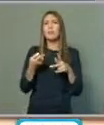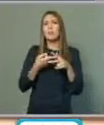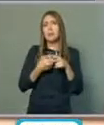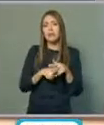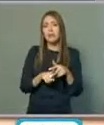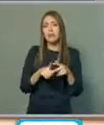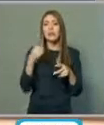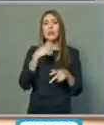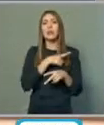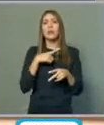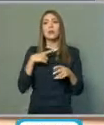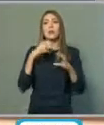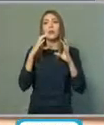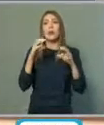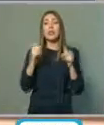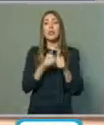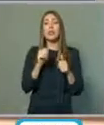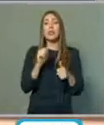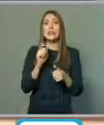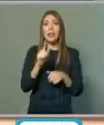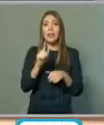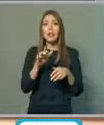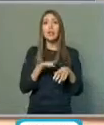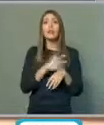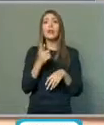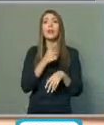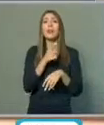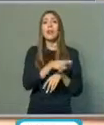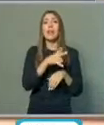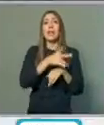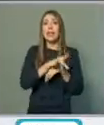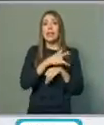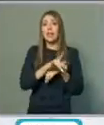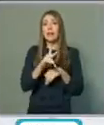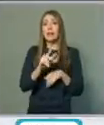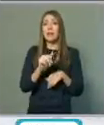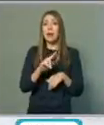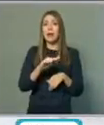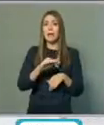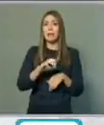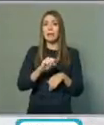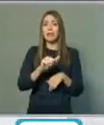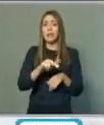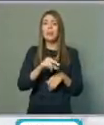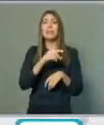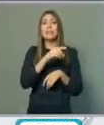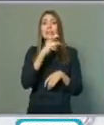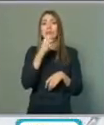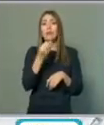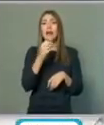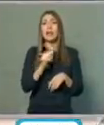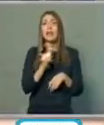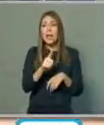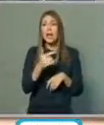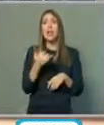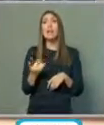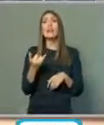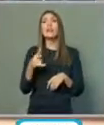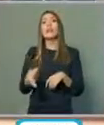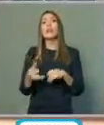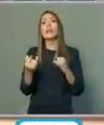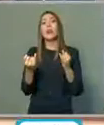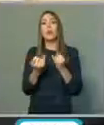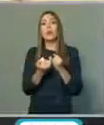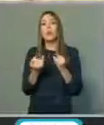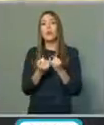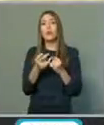con la sal porque el parmesano es muy salado y el tocino Sí. es salado. Entonces hay que tener mucho cuidado con eso. Y nada más, compañero, ¿cómo ves? Va, perfecto. Entonces ya está el